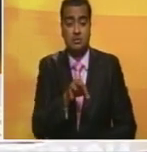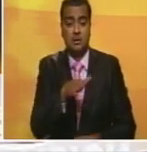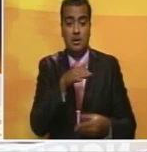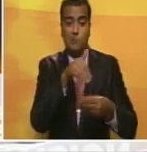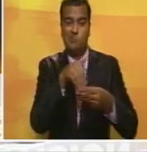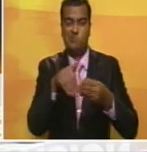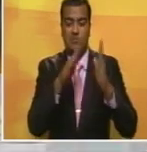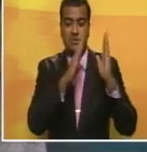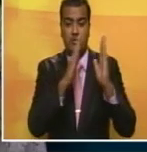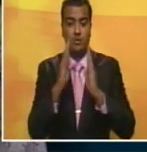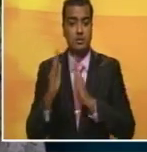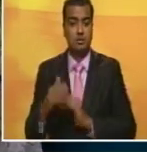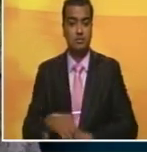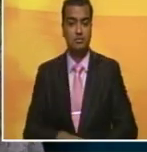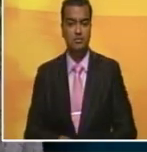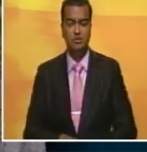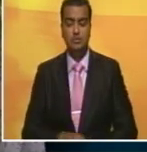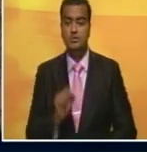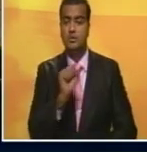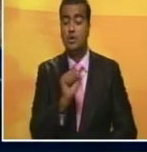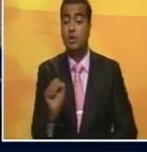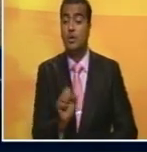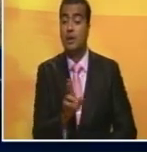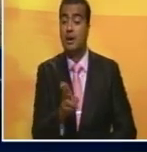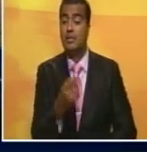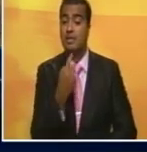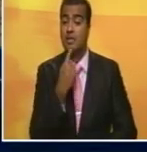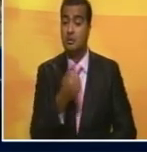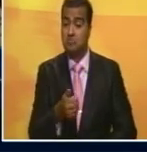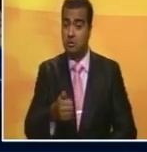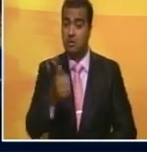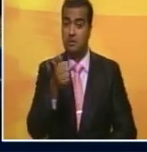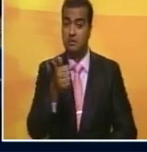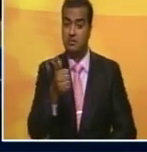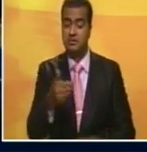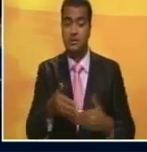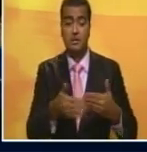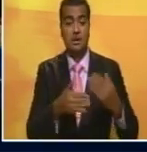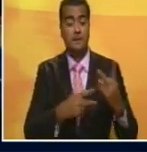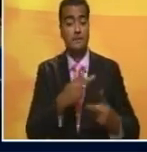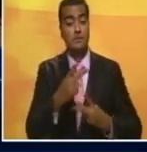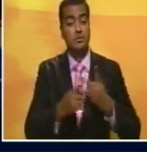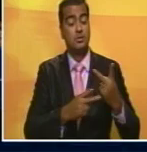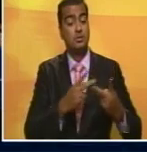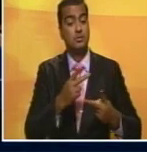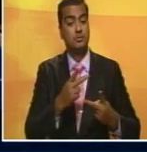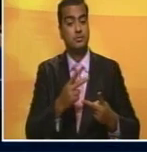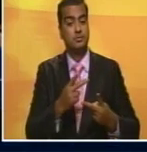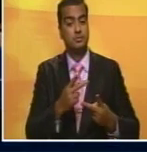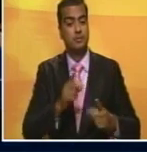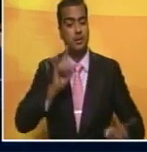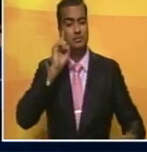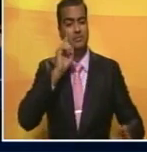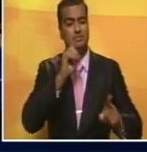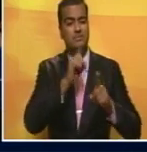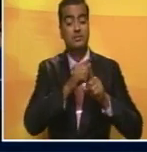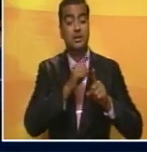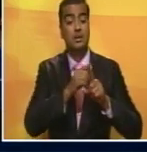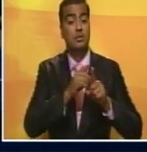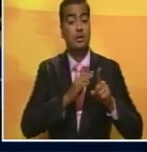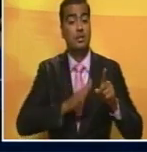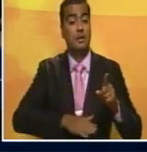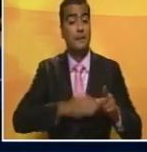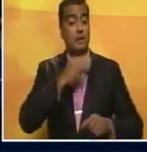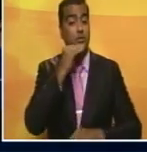boletas. La rectora del CNE, Socorro Hernández, calificó como positivo el cierre del proceso de postulaciones de cara a los comicios previstos